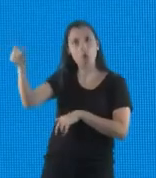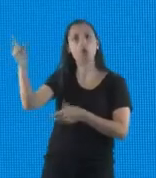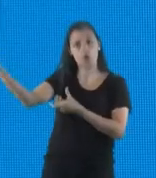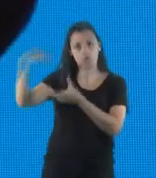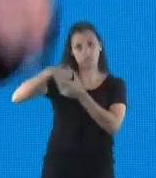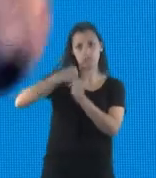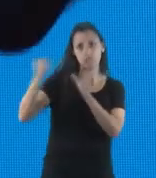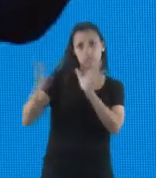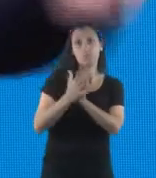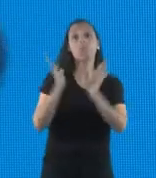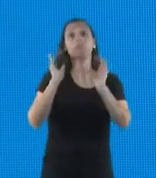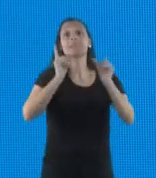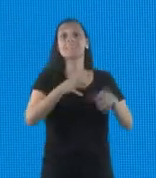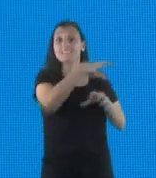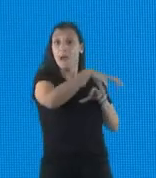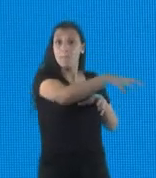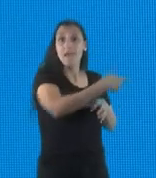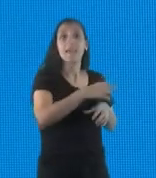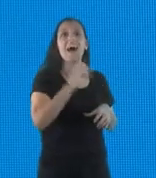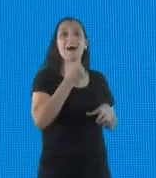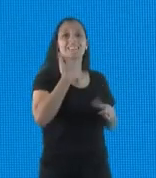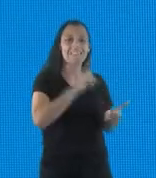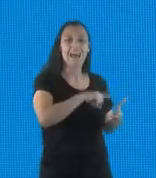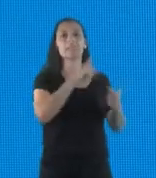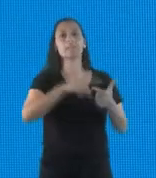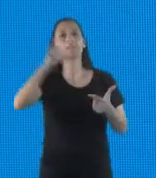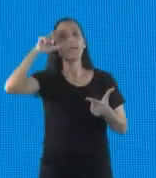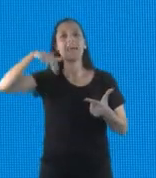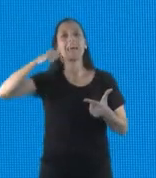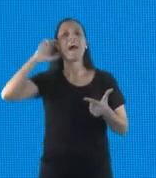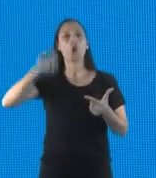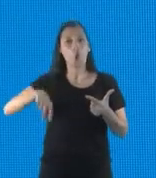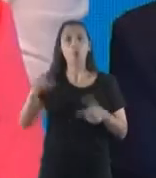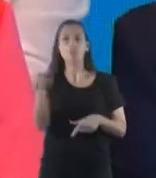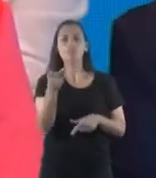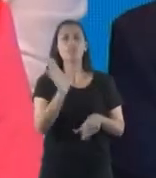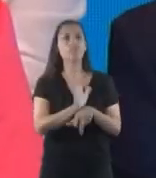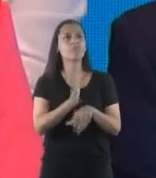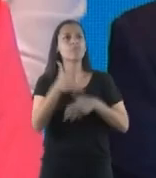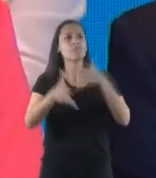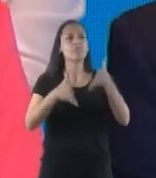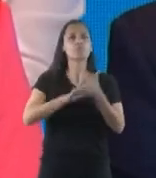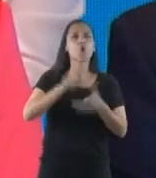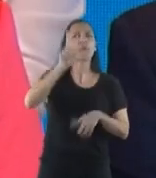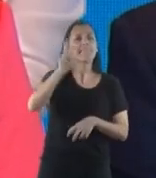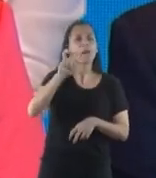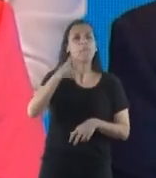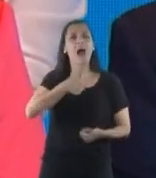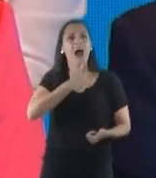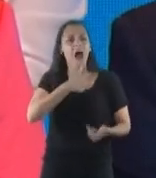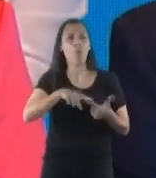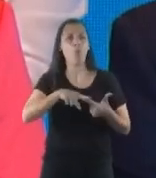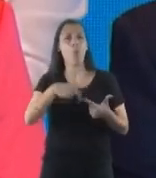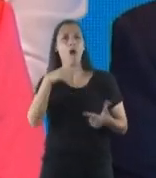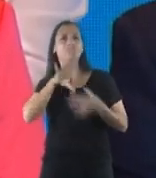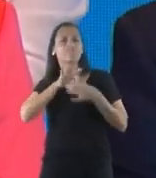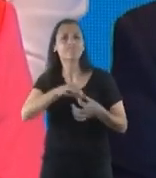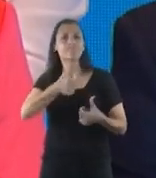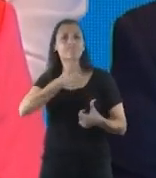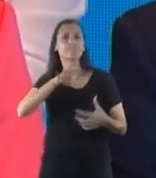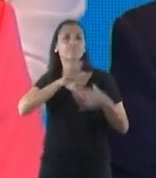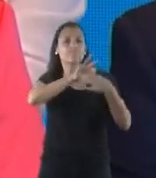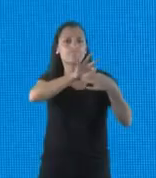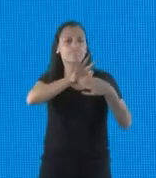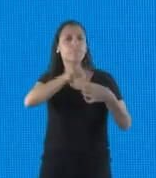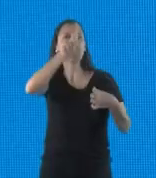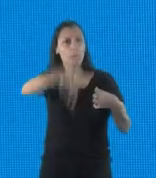participan ARSAT y el ENACOM, porque estamos hablando de agua y conectividad rural asociada a la tecnología para el buen